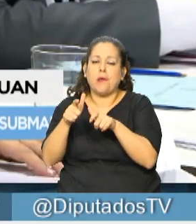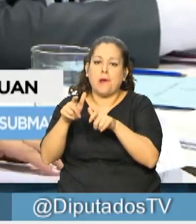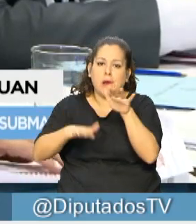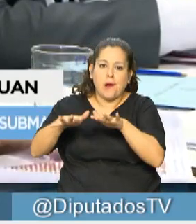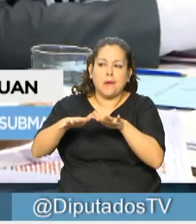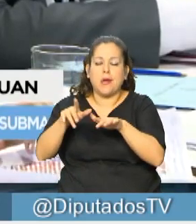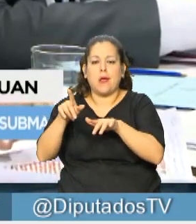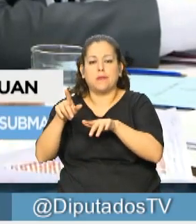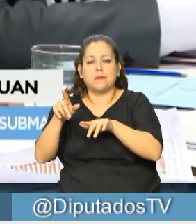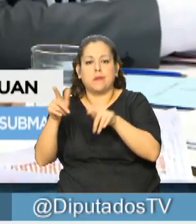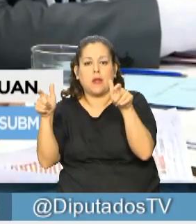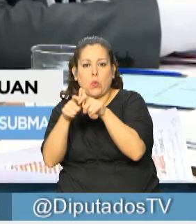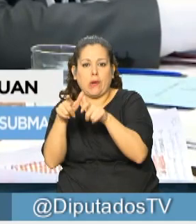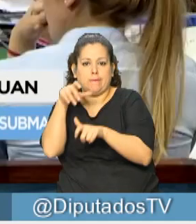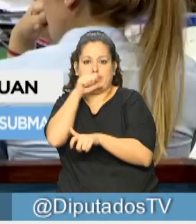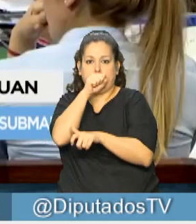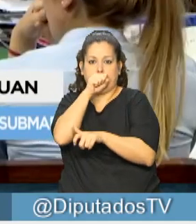carácter reservado,